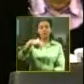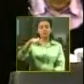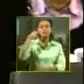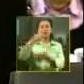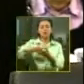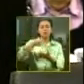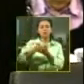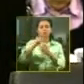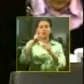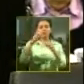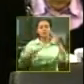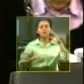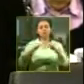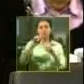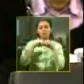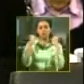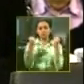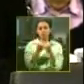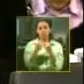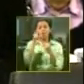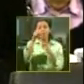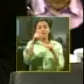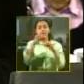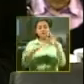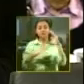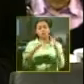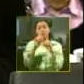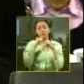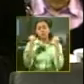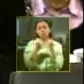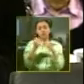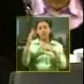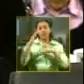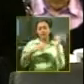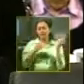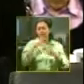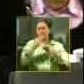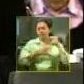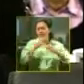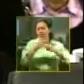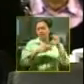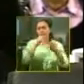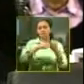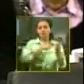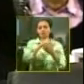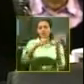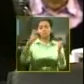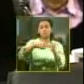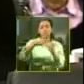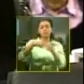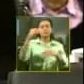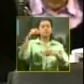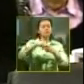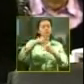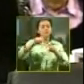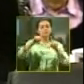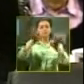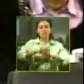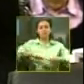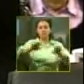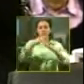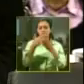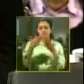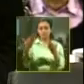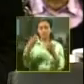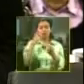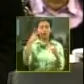la desigualdad social. Una desigualdad social que genera violencia a su vez en diferentes manifestaciones,